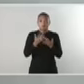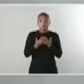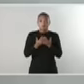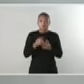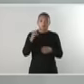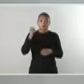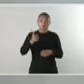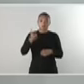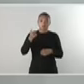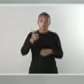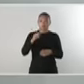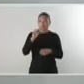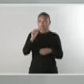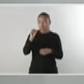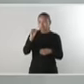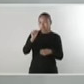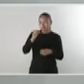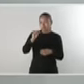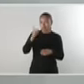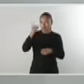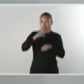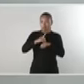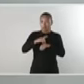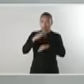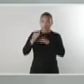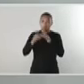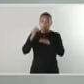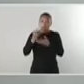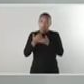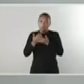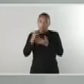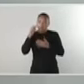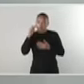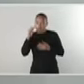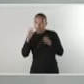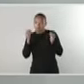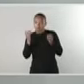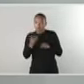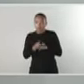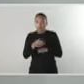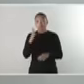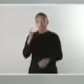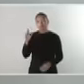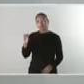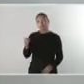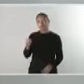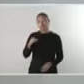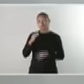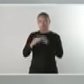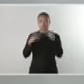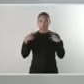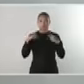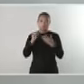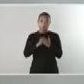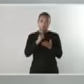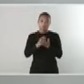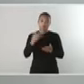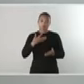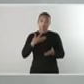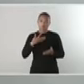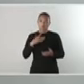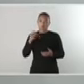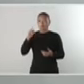campaña vamos vamos a tener el próximo cinco de junio los ciudadanos de Tamaulipas tenemos un enorme compromiso